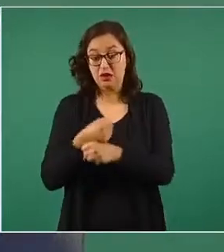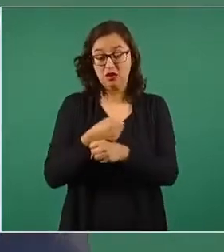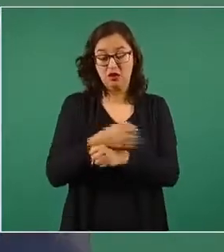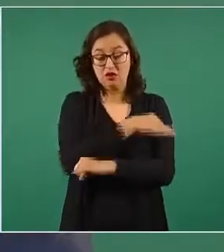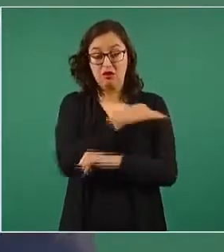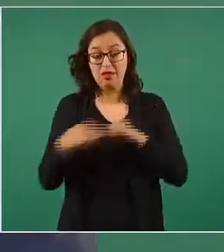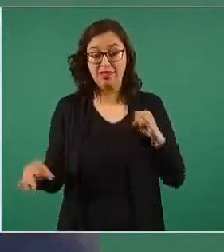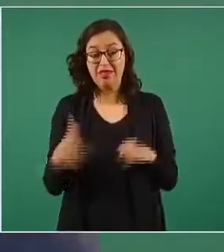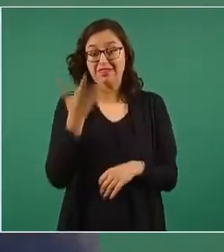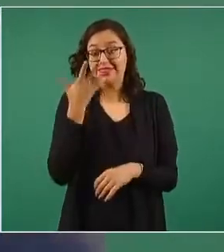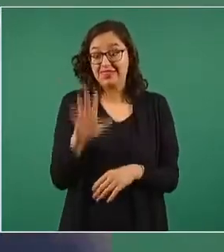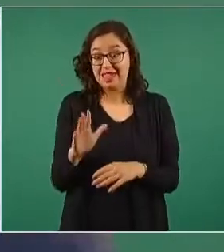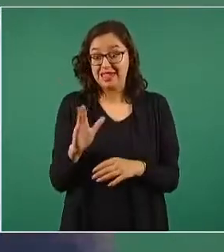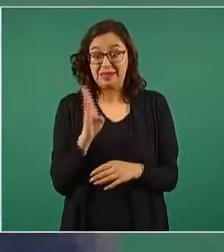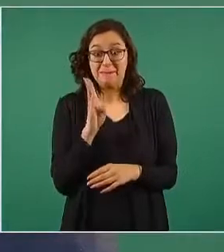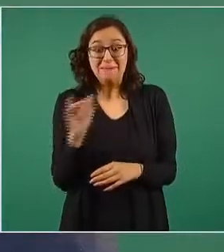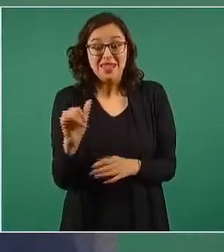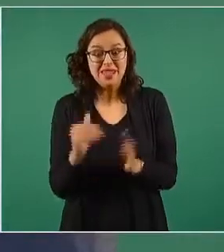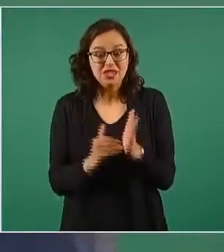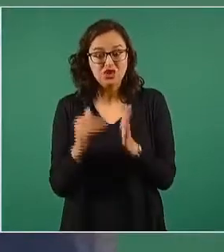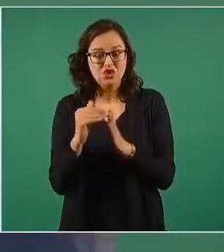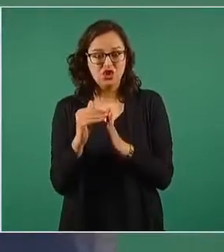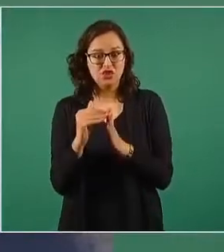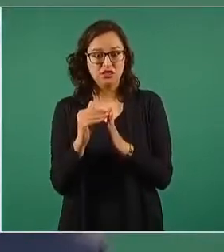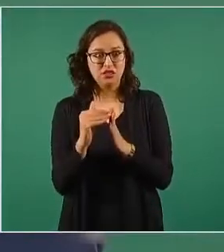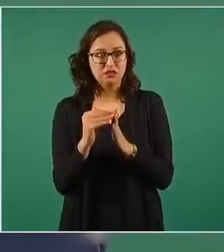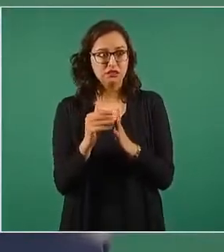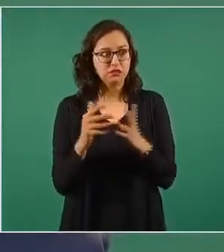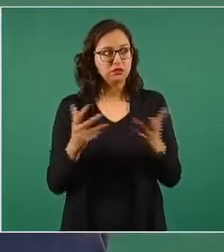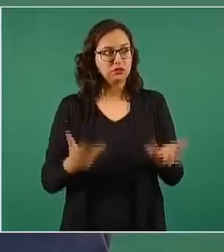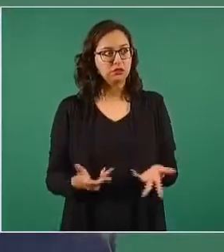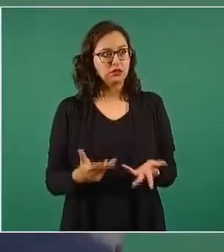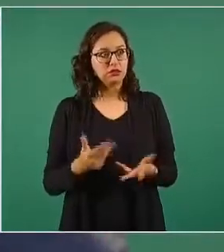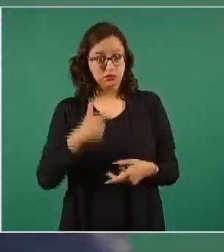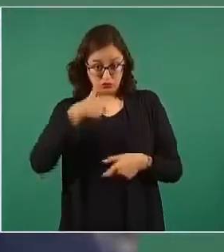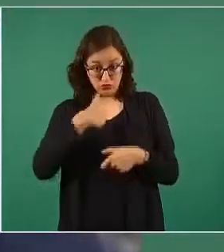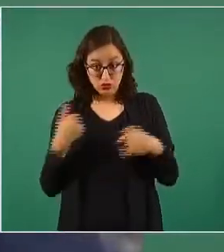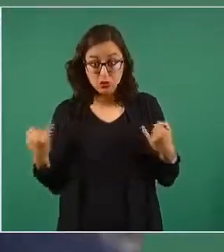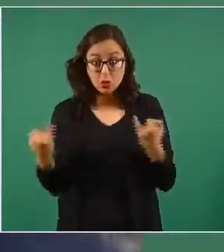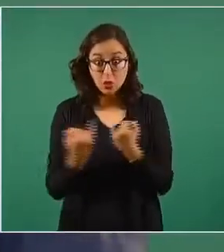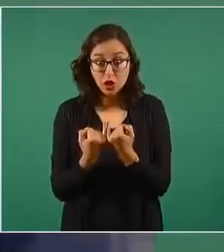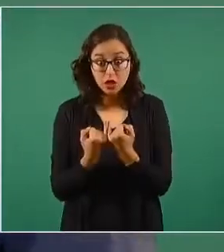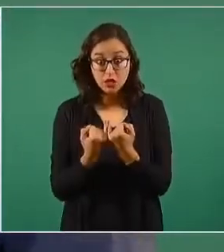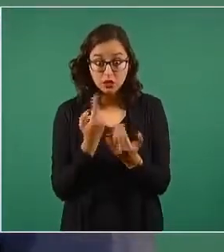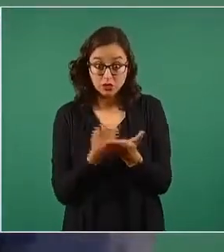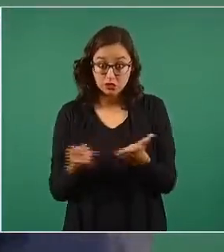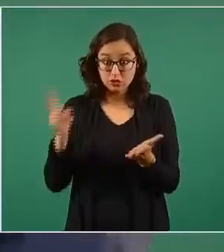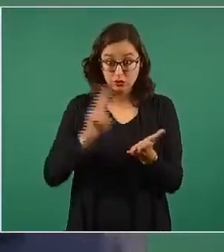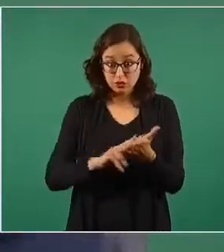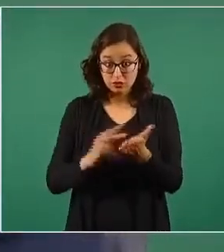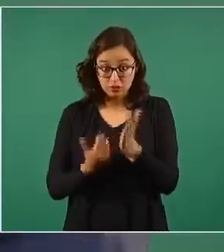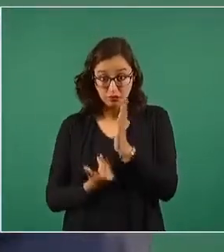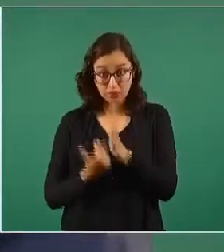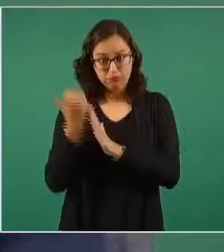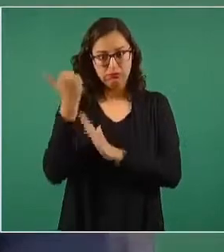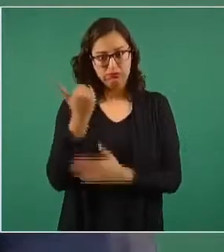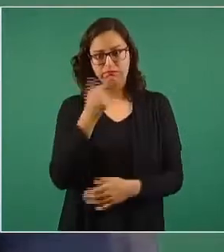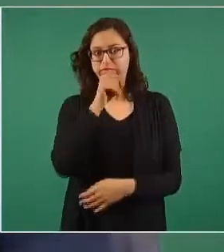Entonces, yo no quiero eso, ¿sí? No quiero el doble, ¿sí? No,